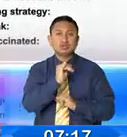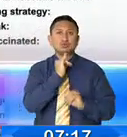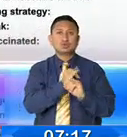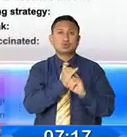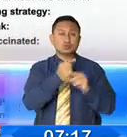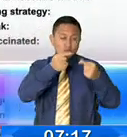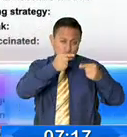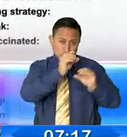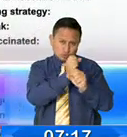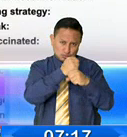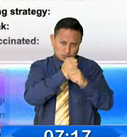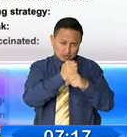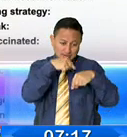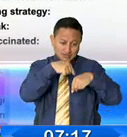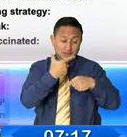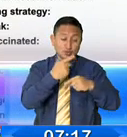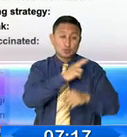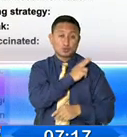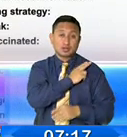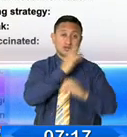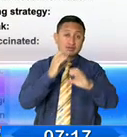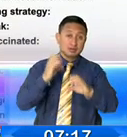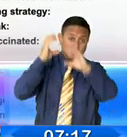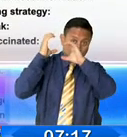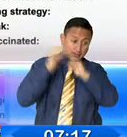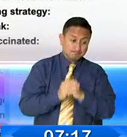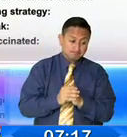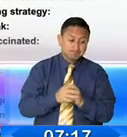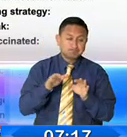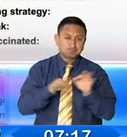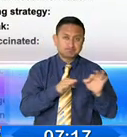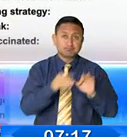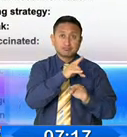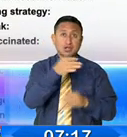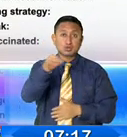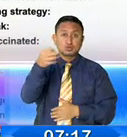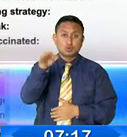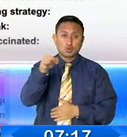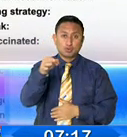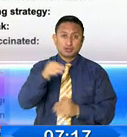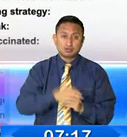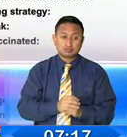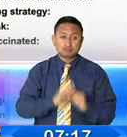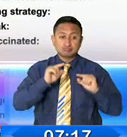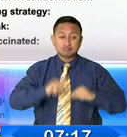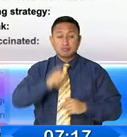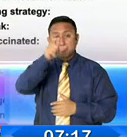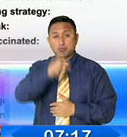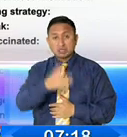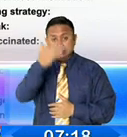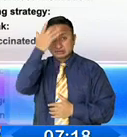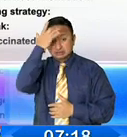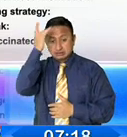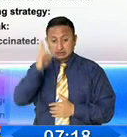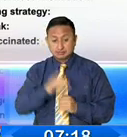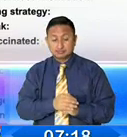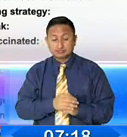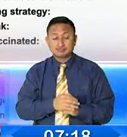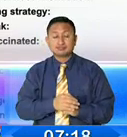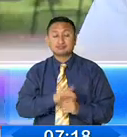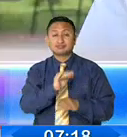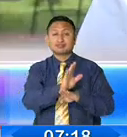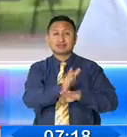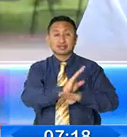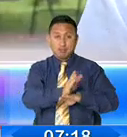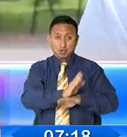de la Universidad San Francisco, que según indica a través de este documento, se trata de un paciente infectado en Yanzaza, Zamora Chinchipe. Ya